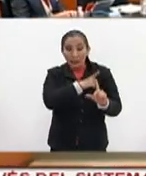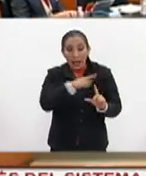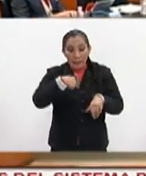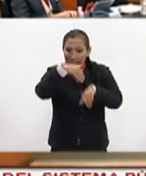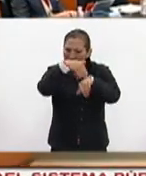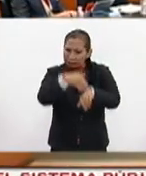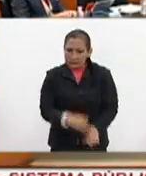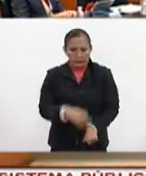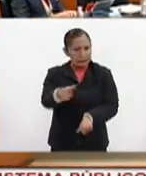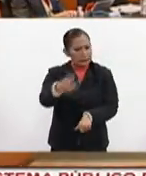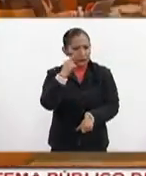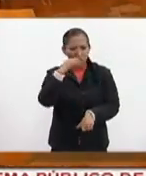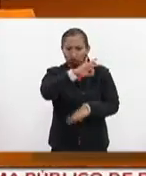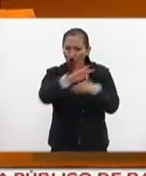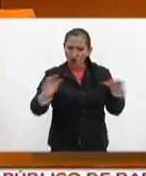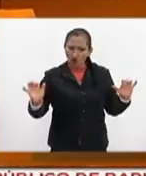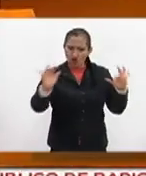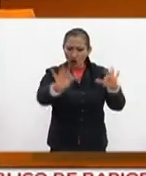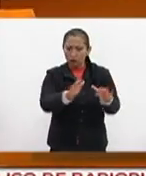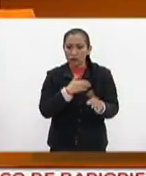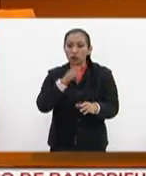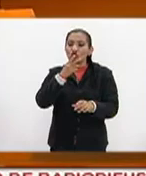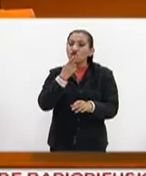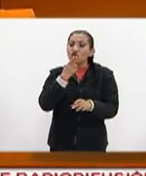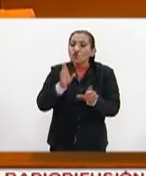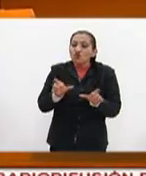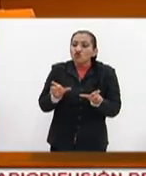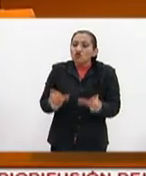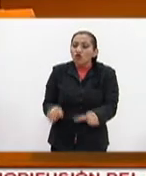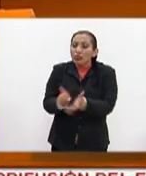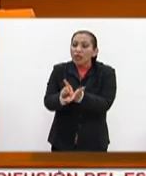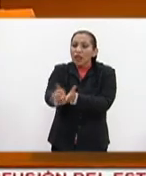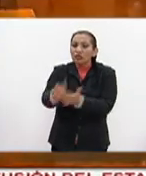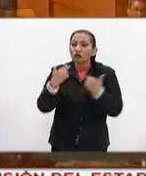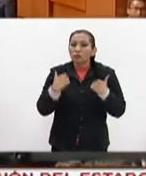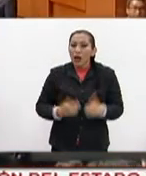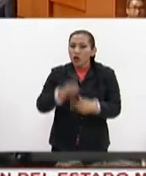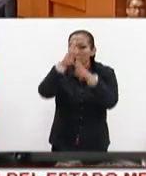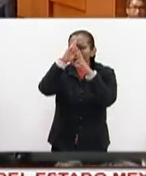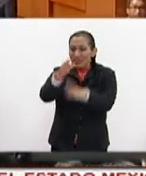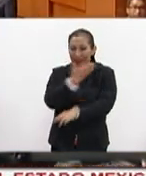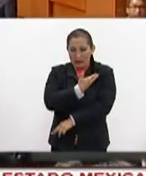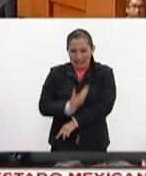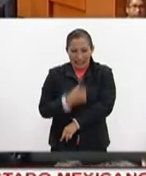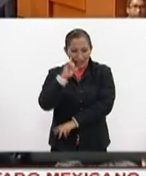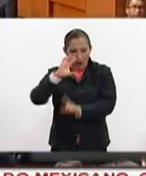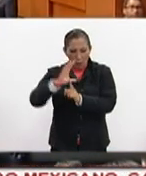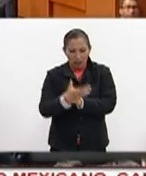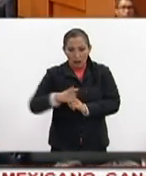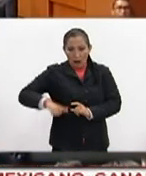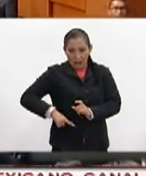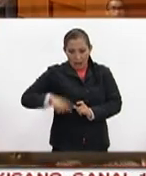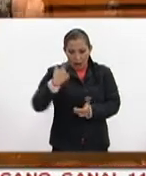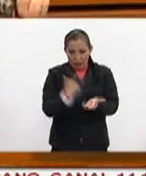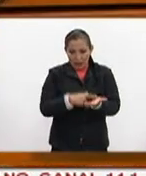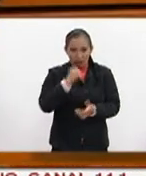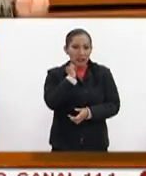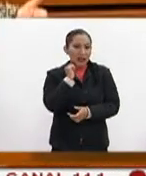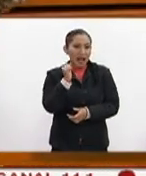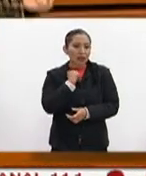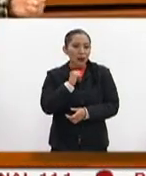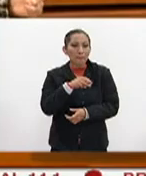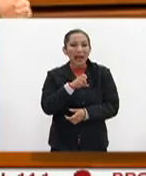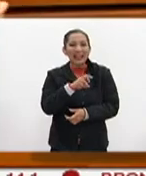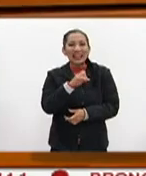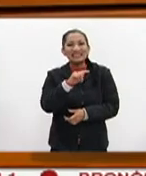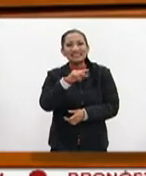en todo momento y sin excepción a la preservación irrestricta de los derechos humanos. La presidenta de la Comisión de Gobernación, María Cristina Díaz